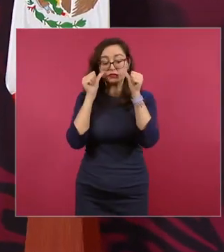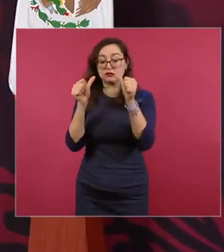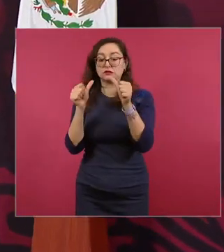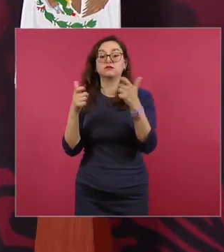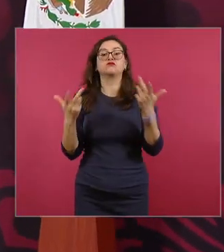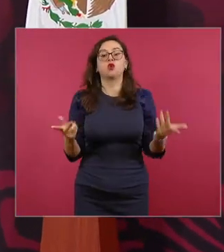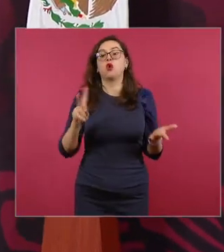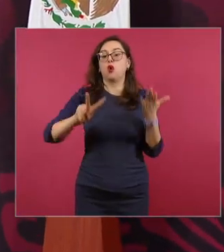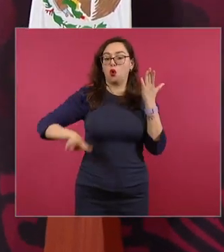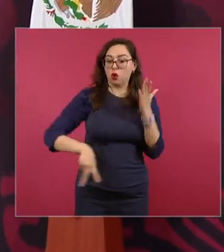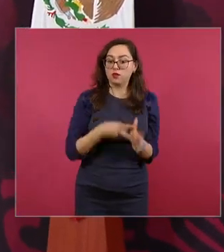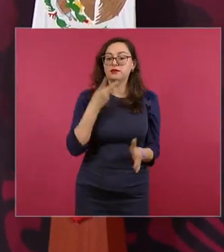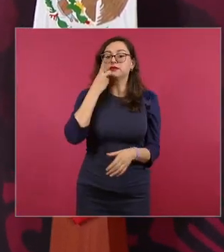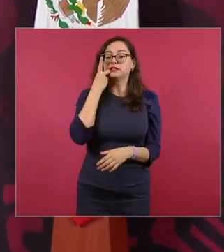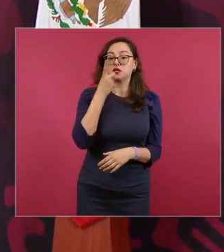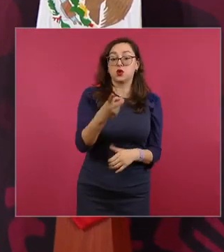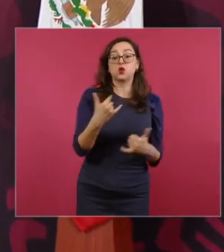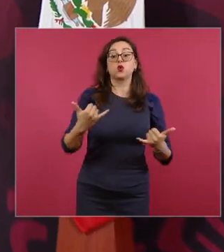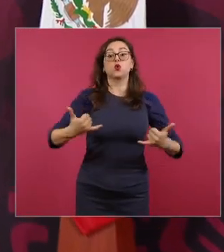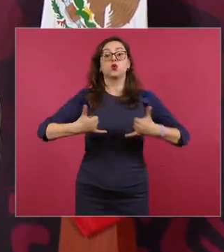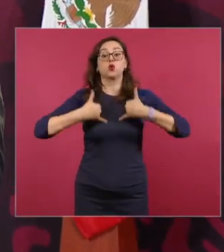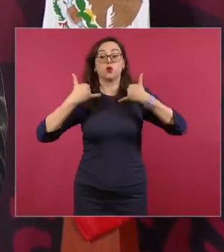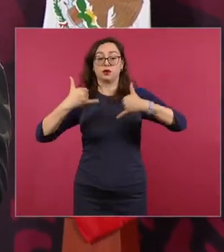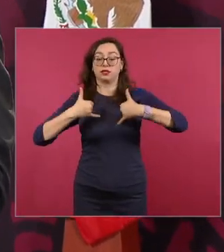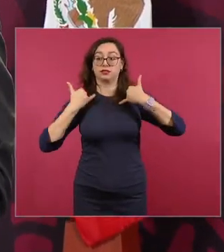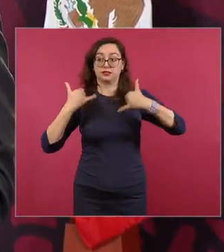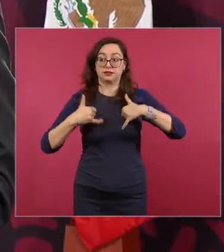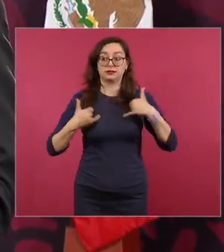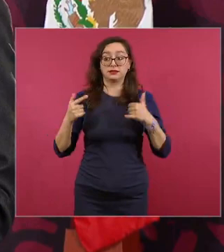jóvenes, a ellos les va a tocar